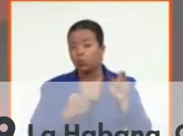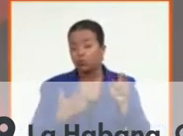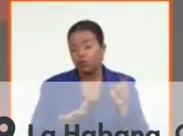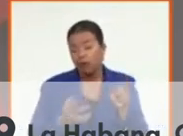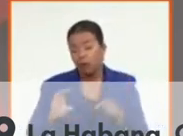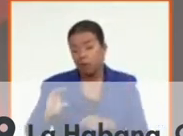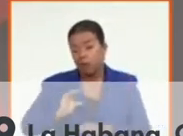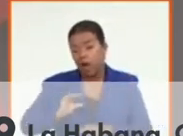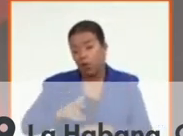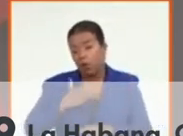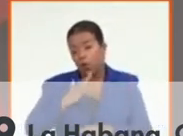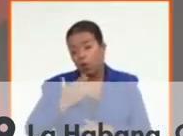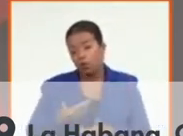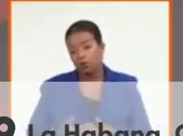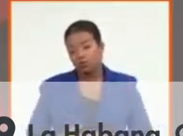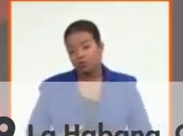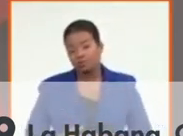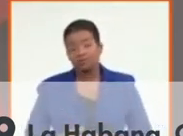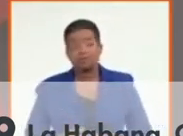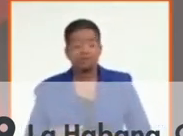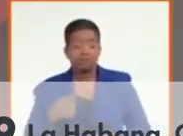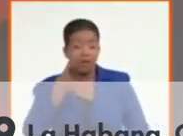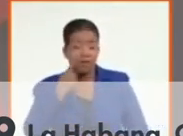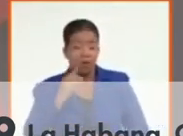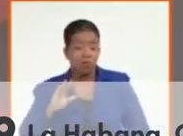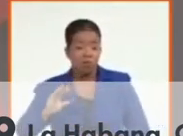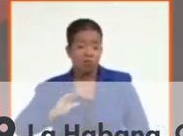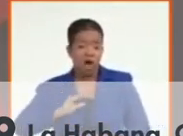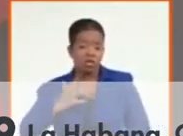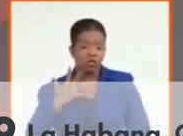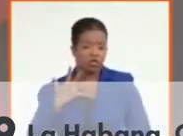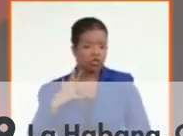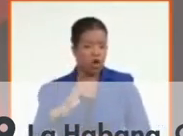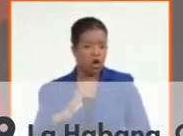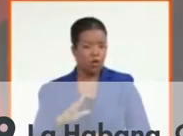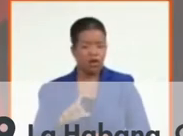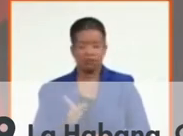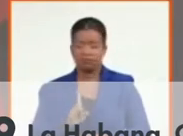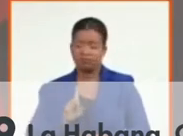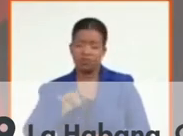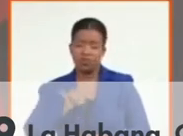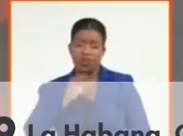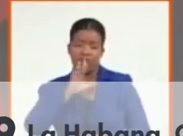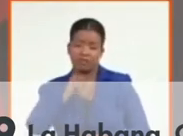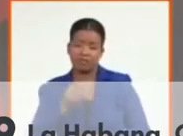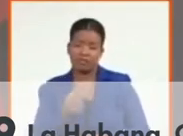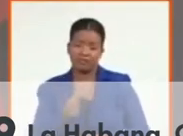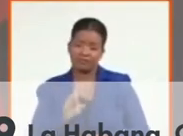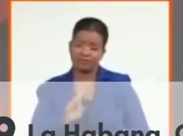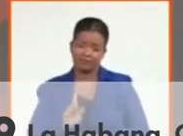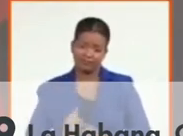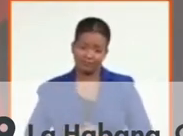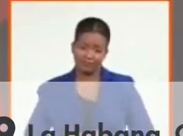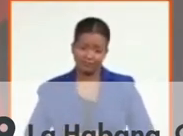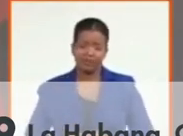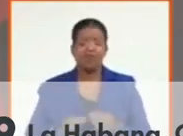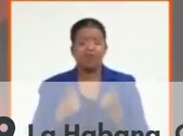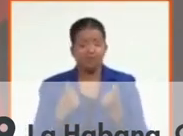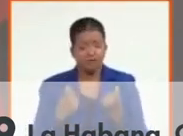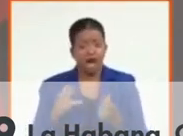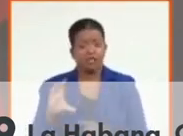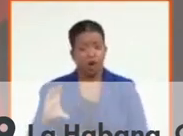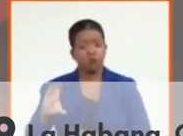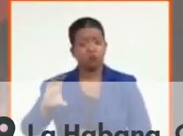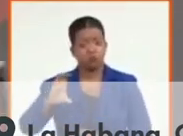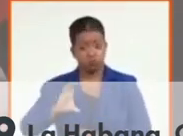bueno decir en este momento que los ingresos son suficientes sería totalmente falso son insuficientes no solamente el